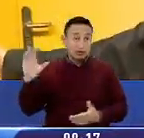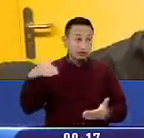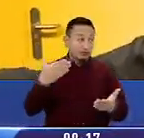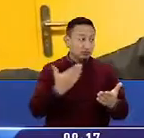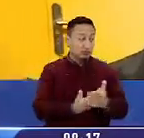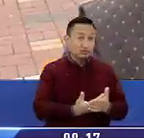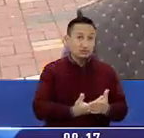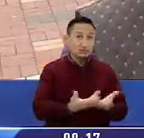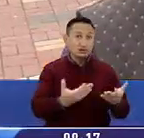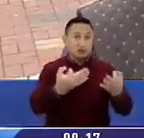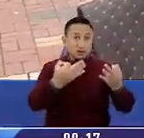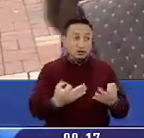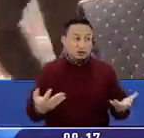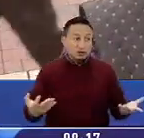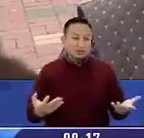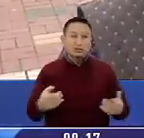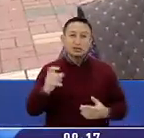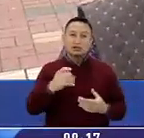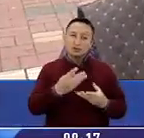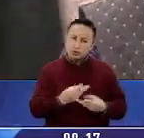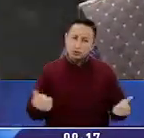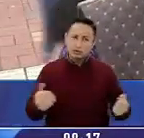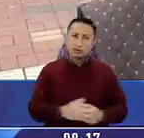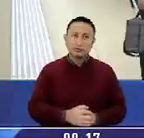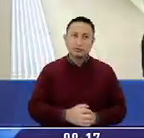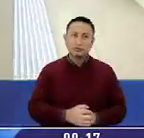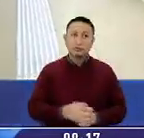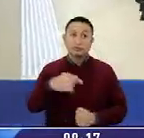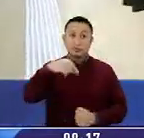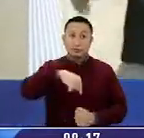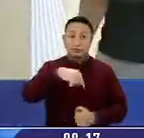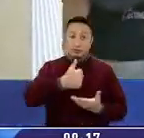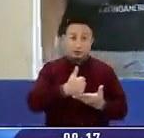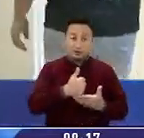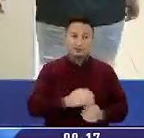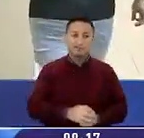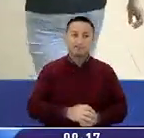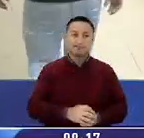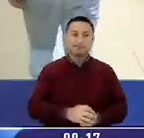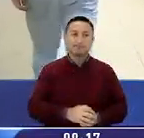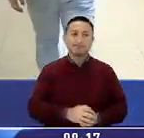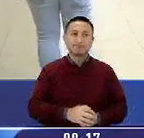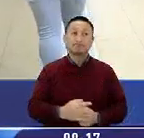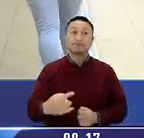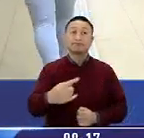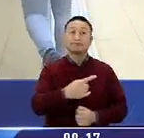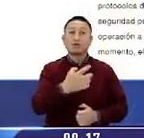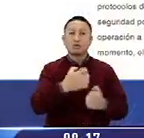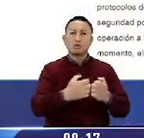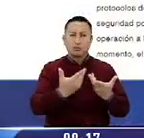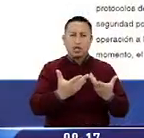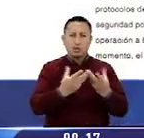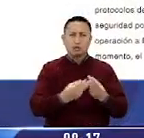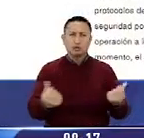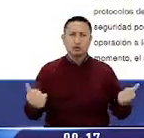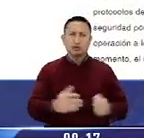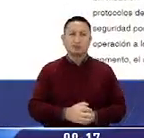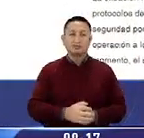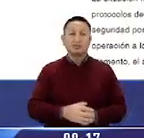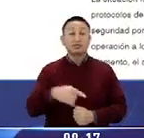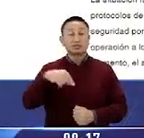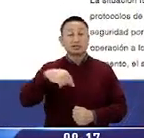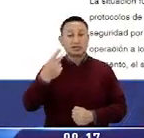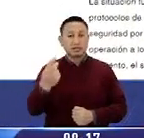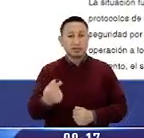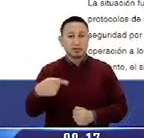Y no es justo, pues. Solucione esto, especialmente en esta parada. De manera oficial se conoce que ese problema fue superado gracias a la disponibilidad